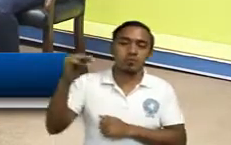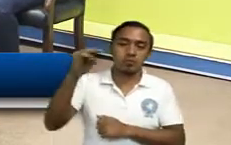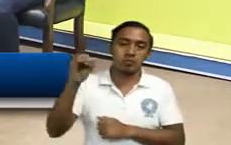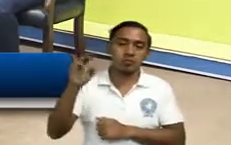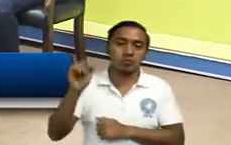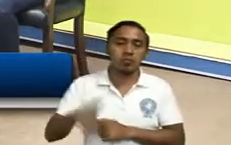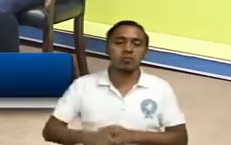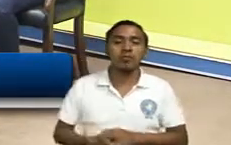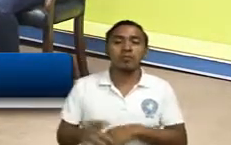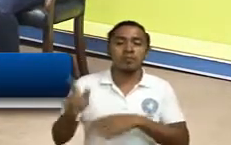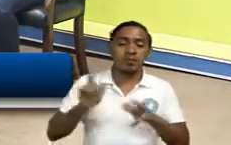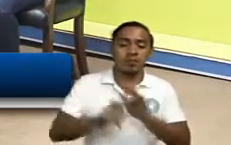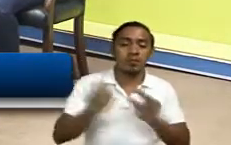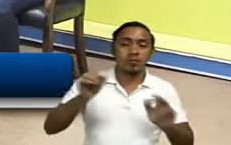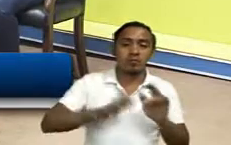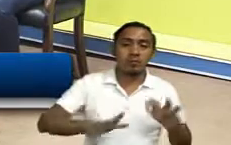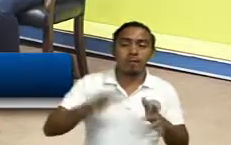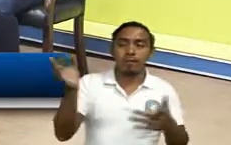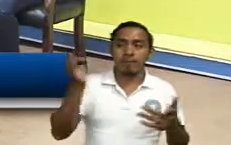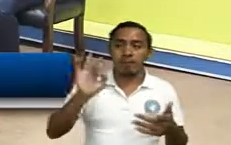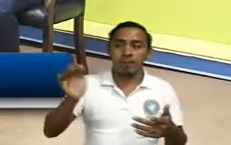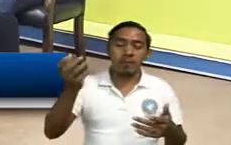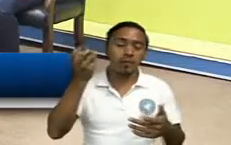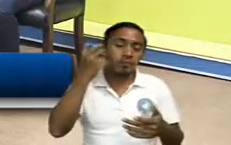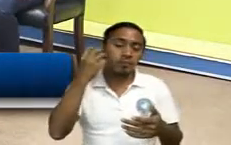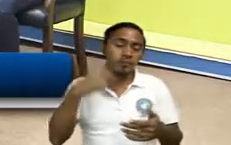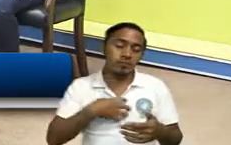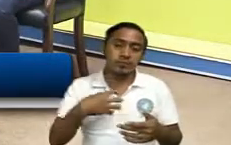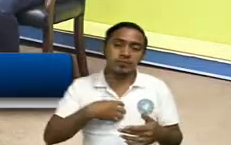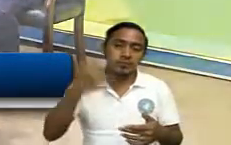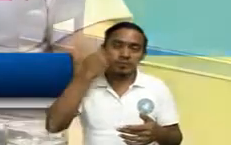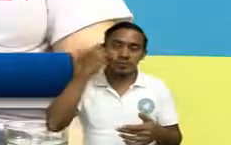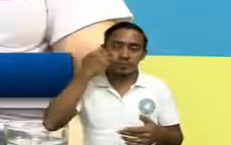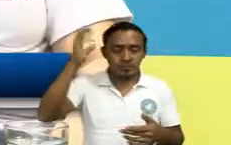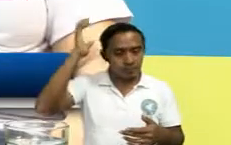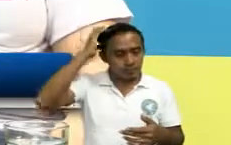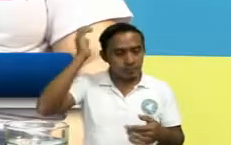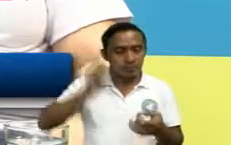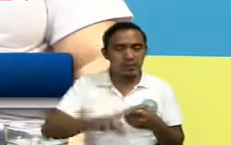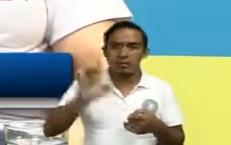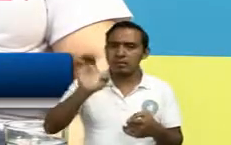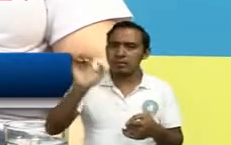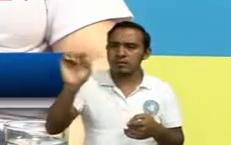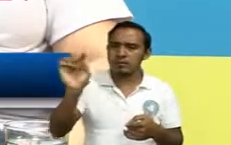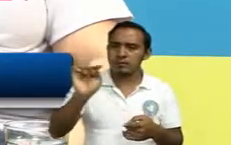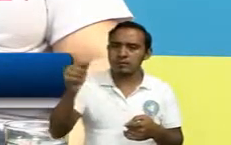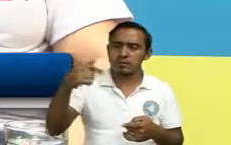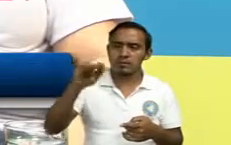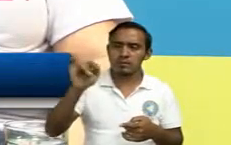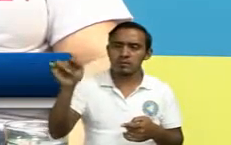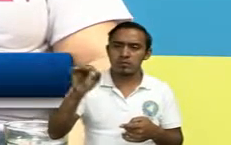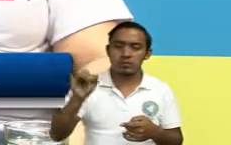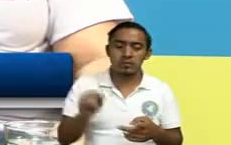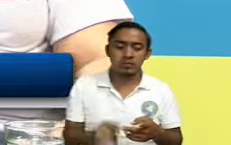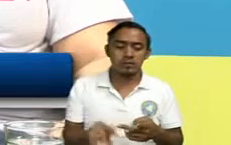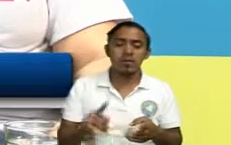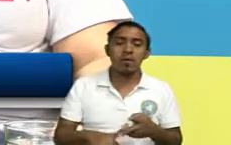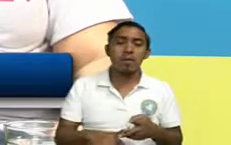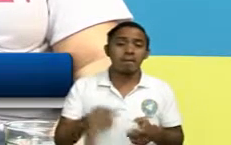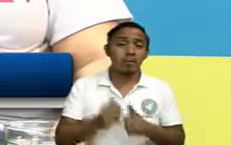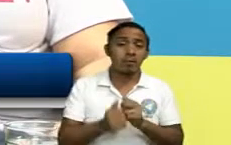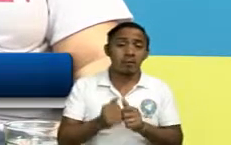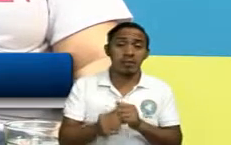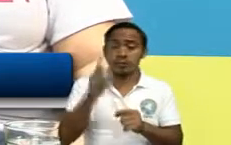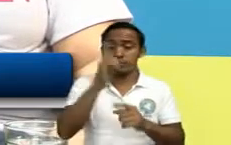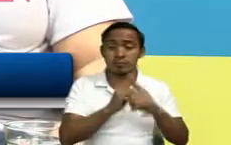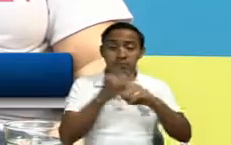el psicosocial son las enfermedades mentales, estamos hablando de esquizofrénicos, las personas con trastornos bipolares, tenemos niños